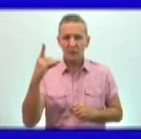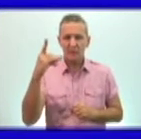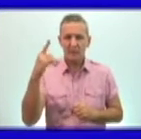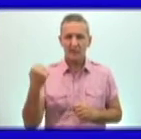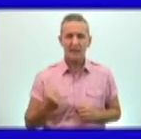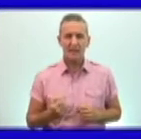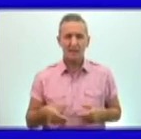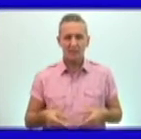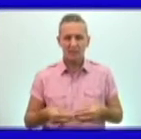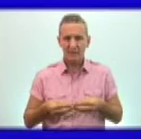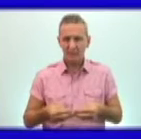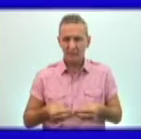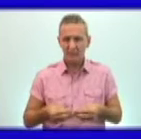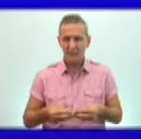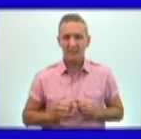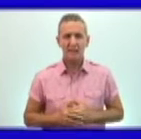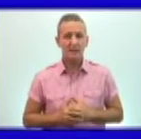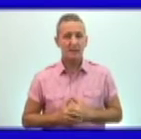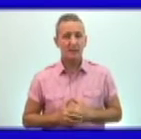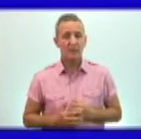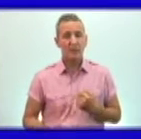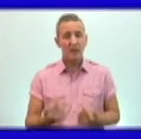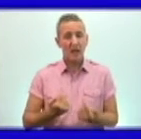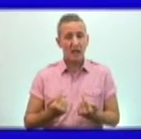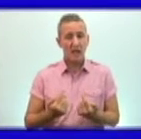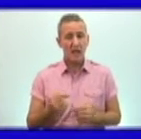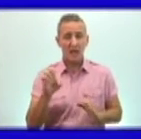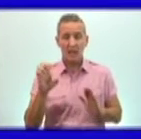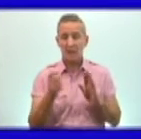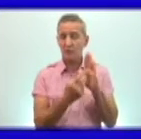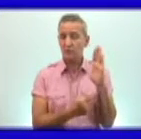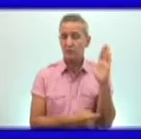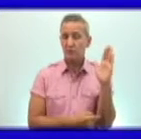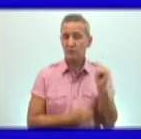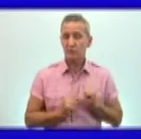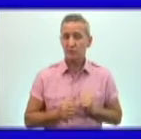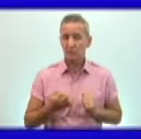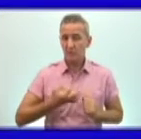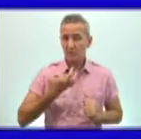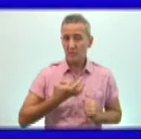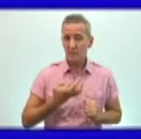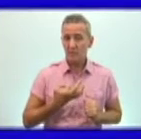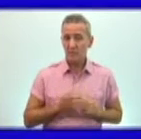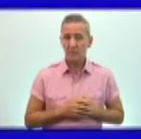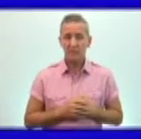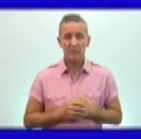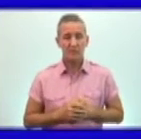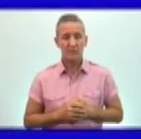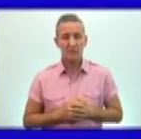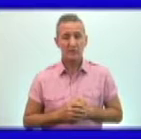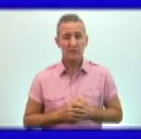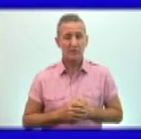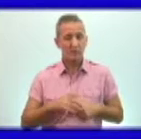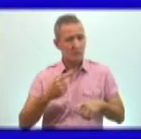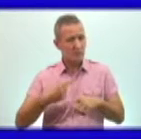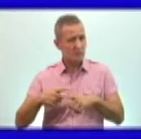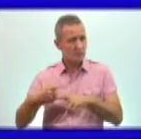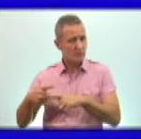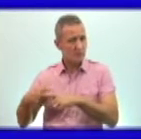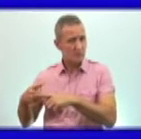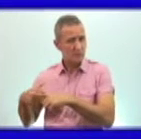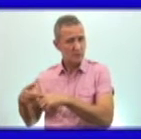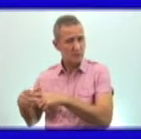Somos dialéctico-materialistas o para algunos elementos que ya hemos dado, somos metafísicos o somos escolásticos en